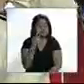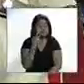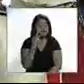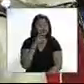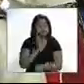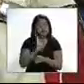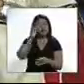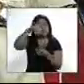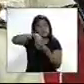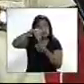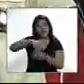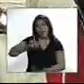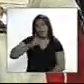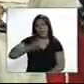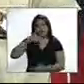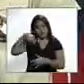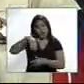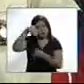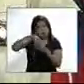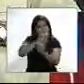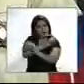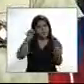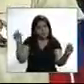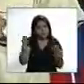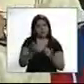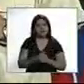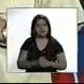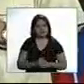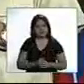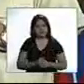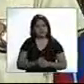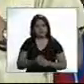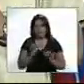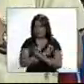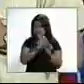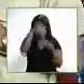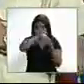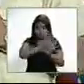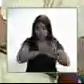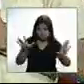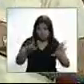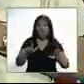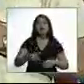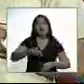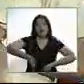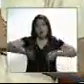votar. Aprovechen a votar temprano, aprovechen temprano para salir del compromiso y tener la oportunidad